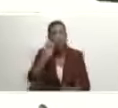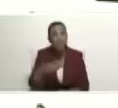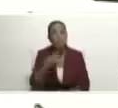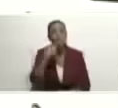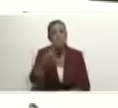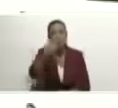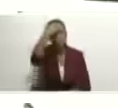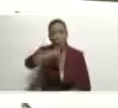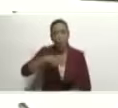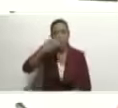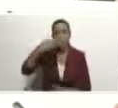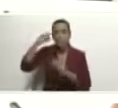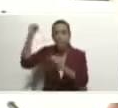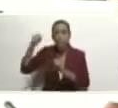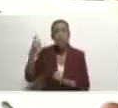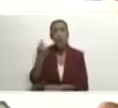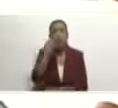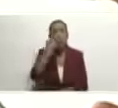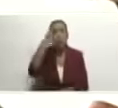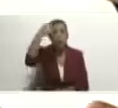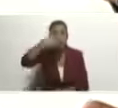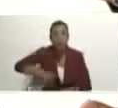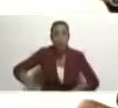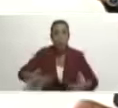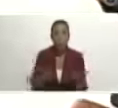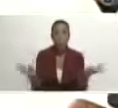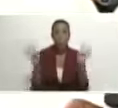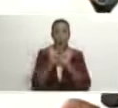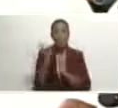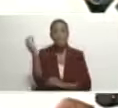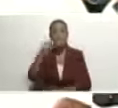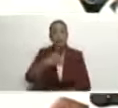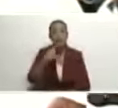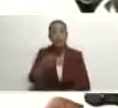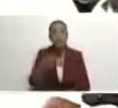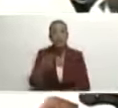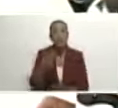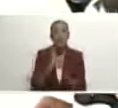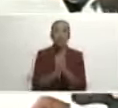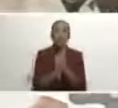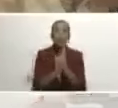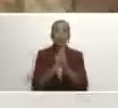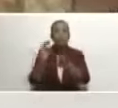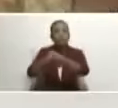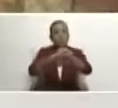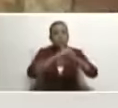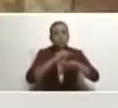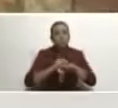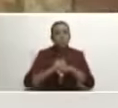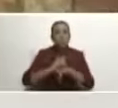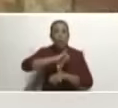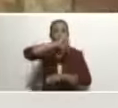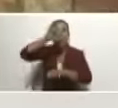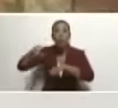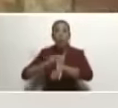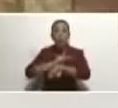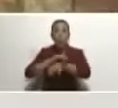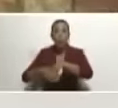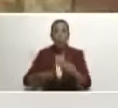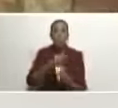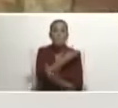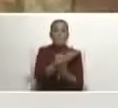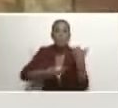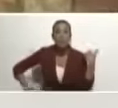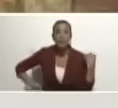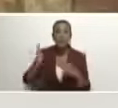veces hemos buscado aquí mismo en esta mesa. En esta mesa, el doctor Jorge Rodríguez, como actor político